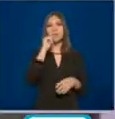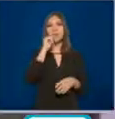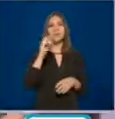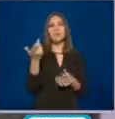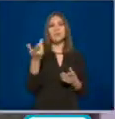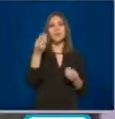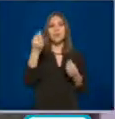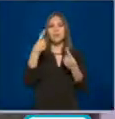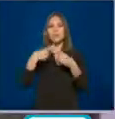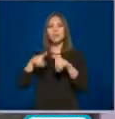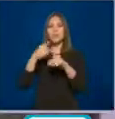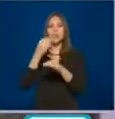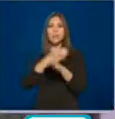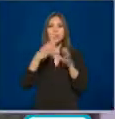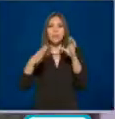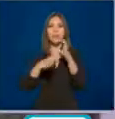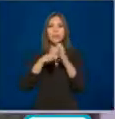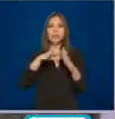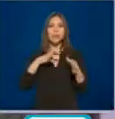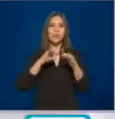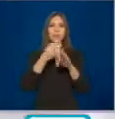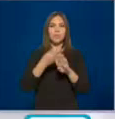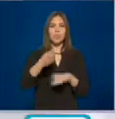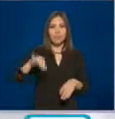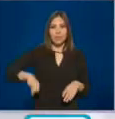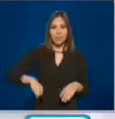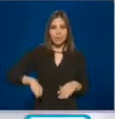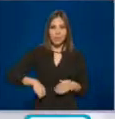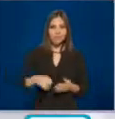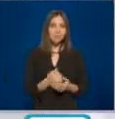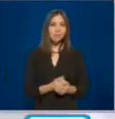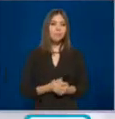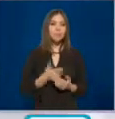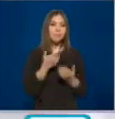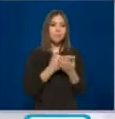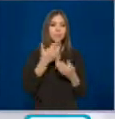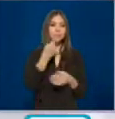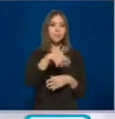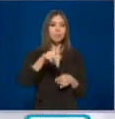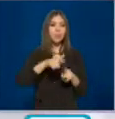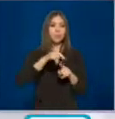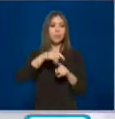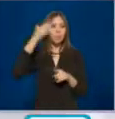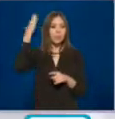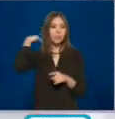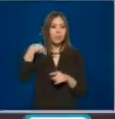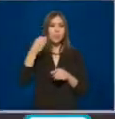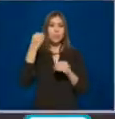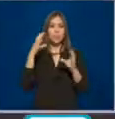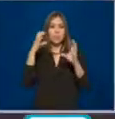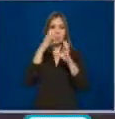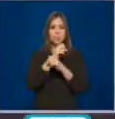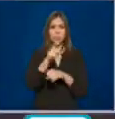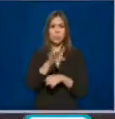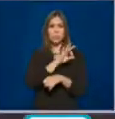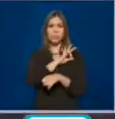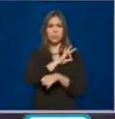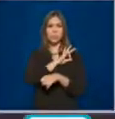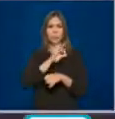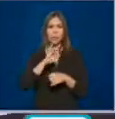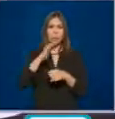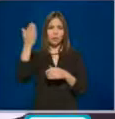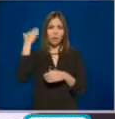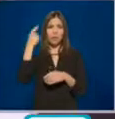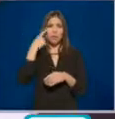no sé, tiene Ándale, como bien, toda sí, esta sí, sí. parte muy Te interesante. pregunto ahora, por ejemplo, yo que tengo mi cabello bastante oscuro, ¿podría utilizar este para darle solo unos reflejos?